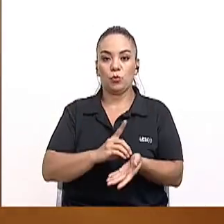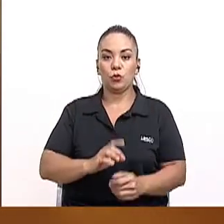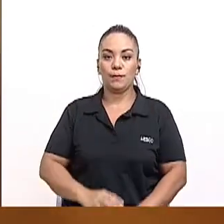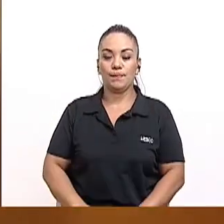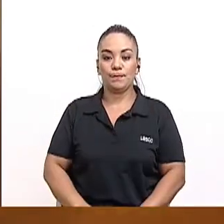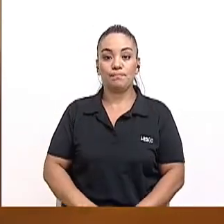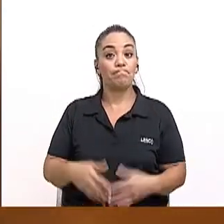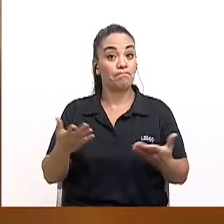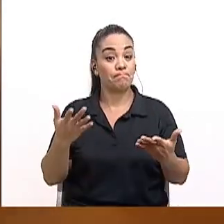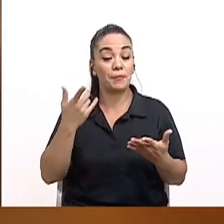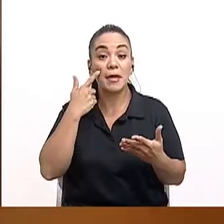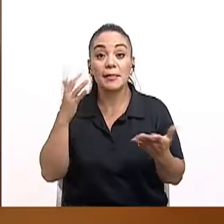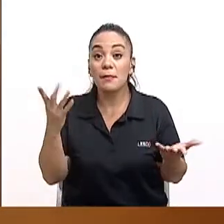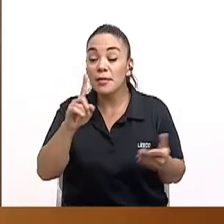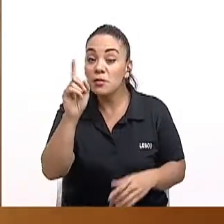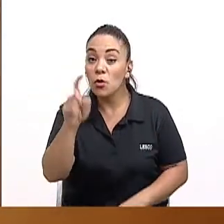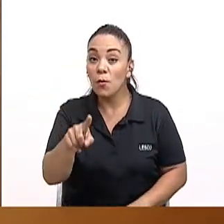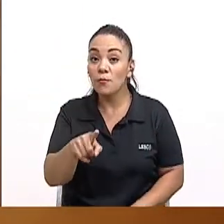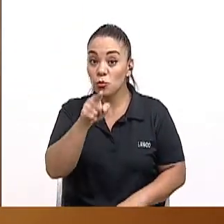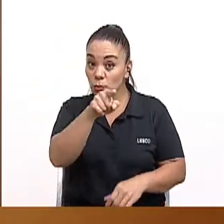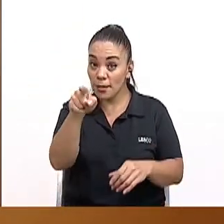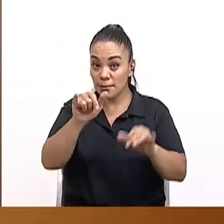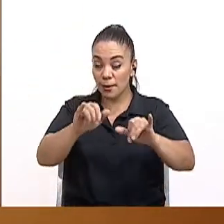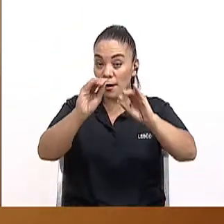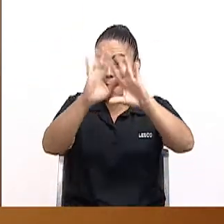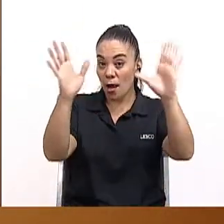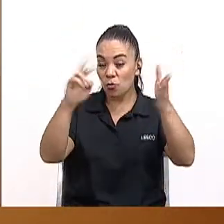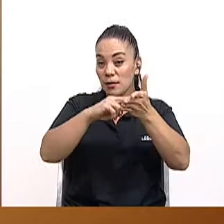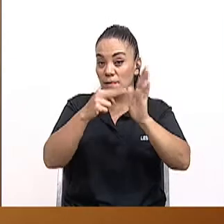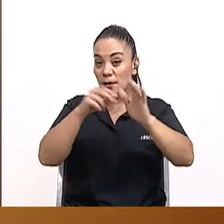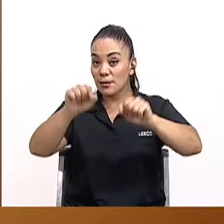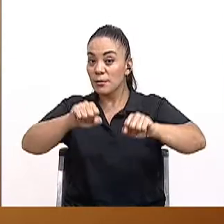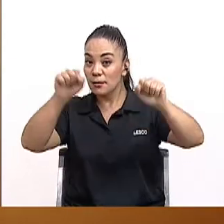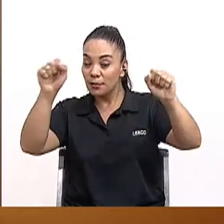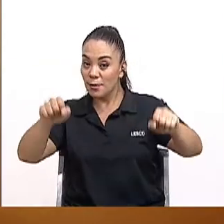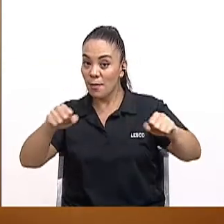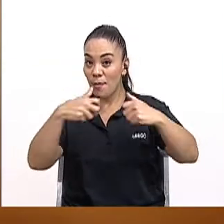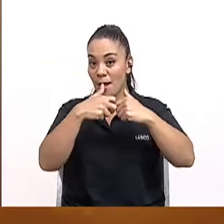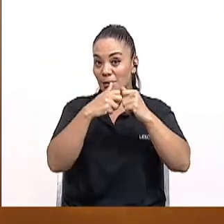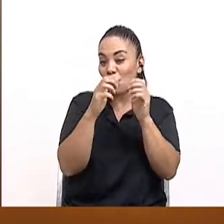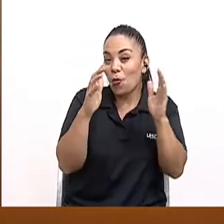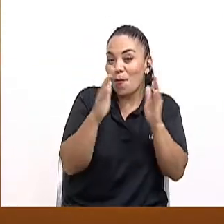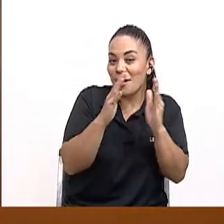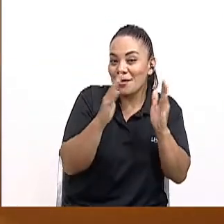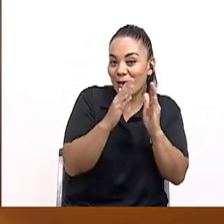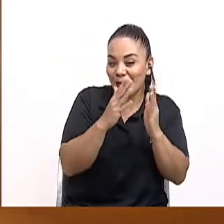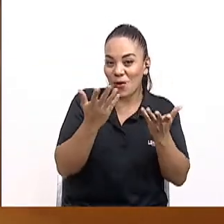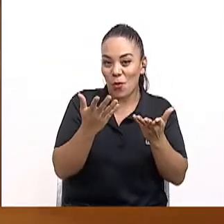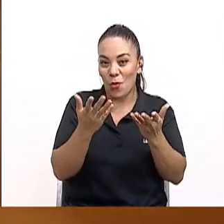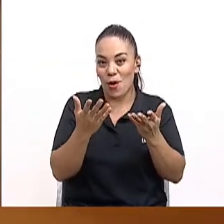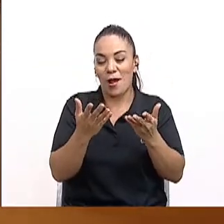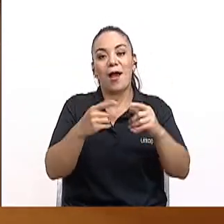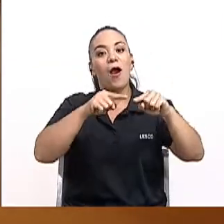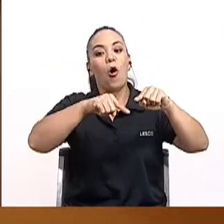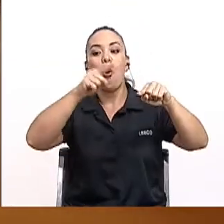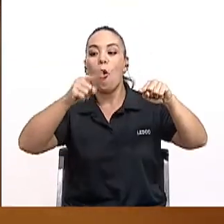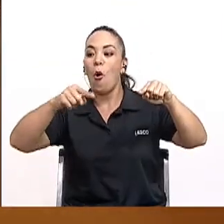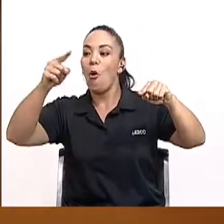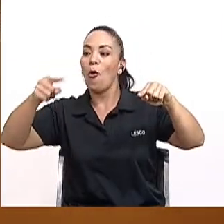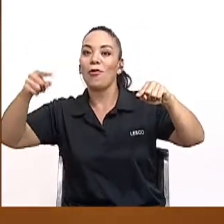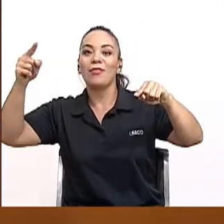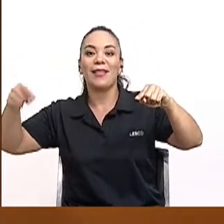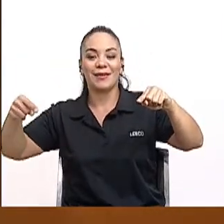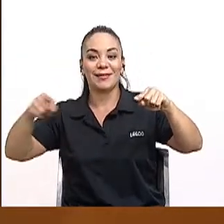¿Qué les pareció? ¿Les queda claro qué es el espectro electromagnético? Ese conjunto de ondas de acuerdo a